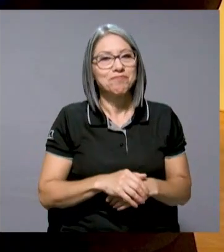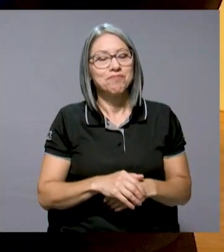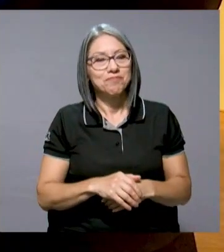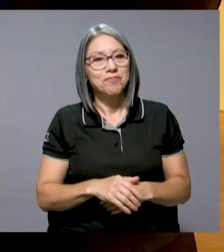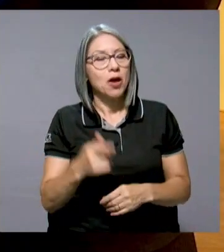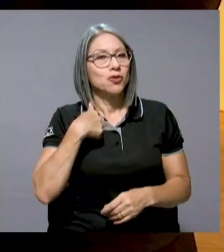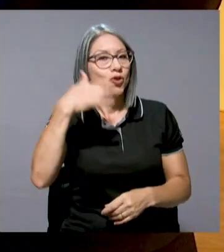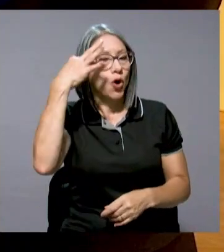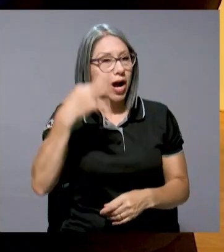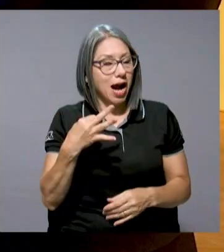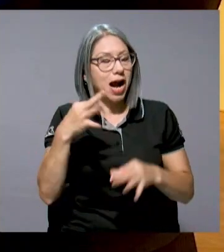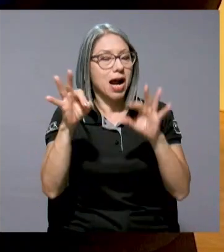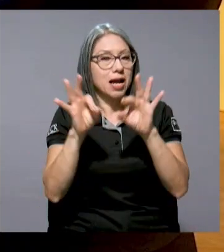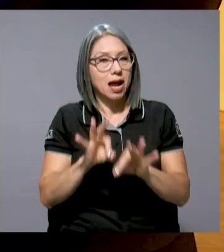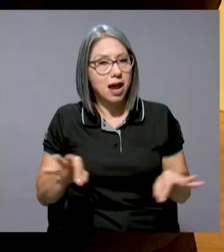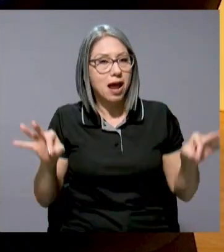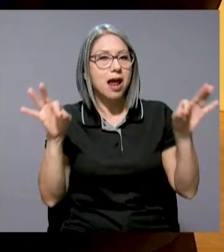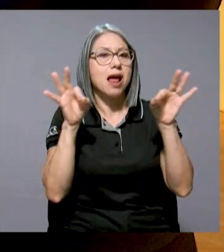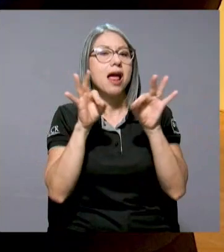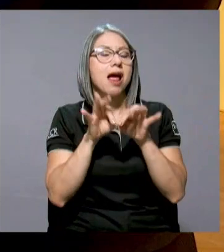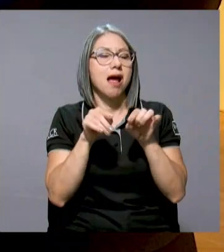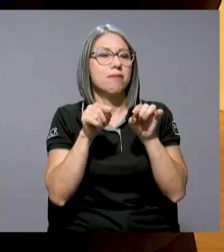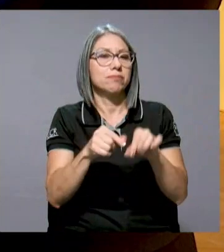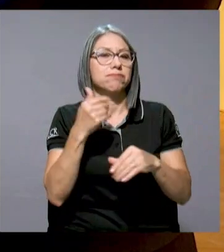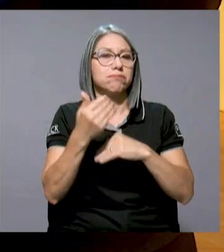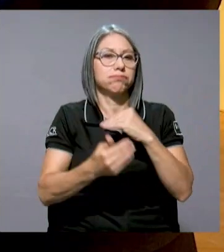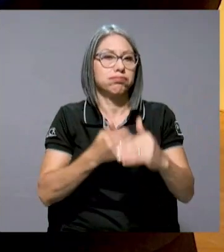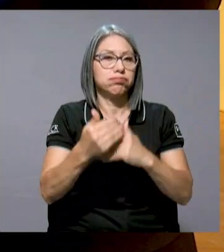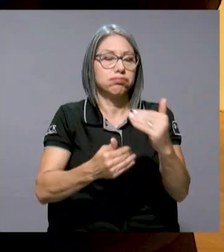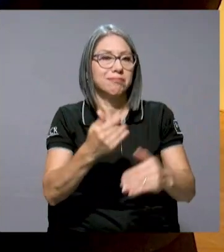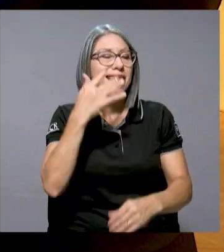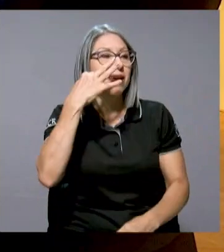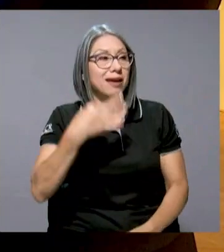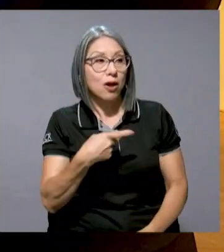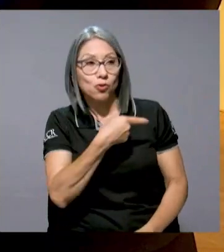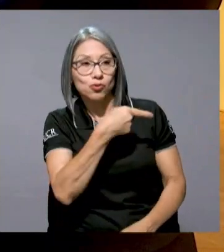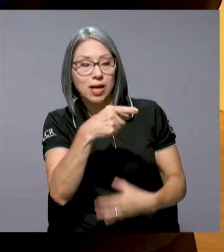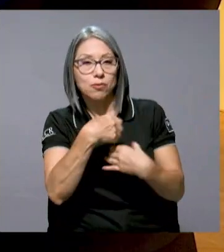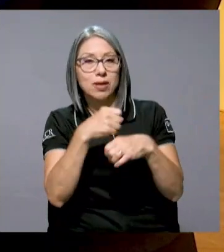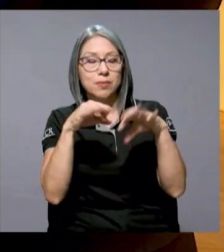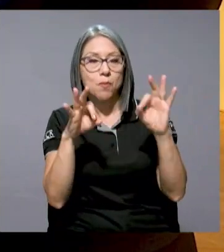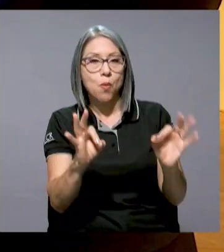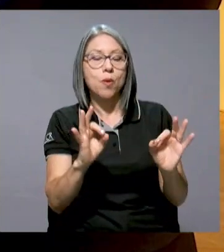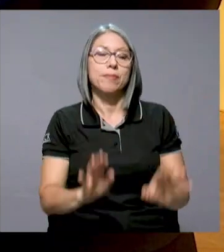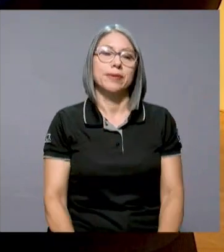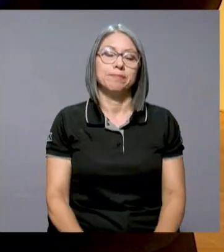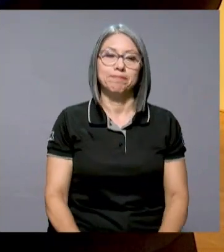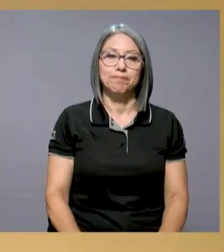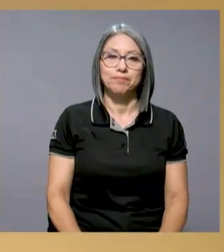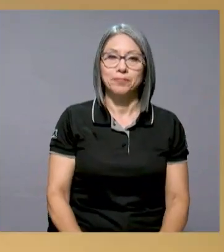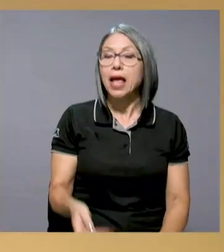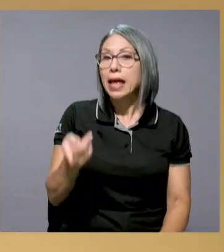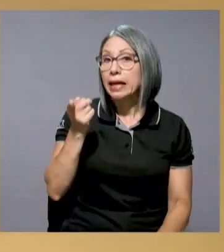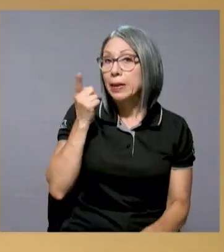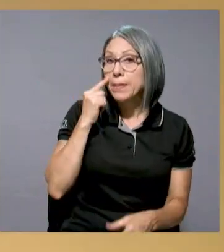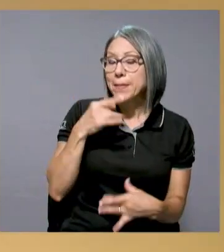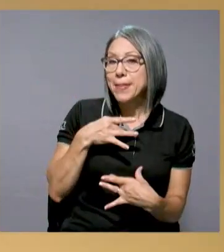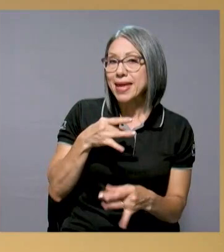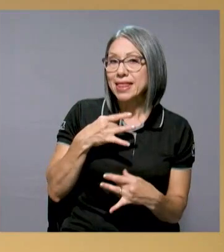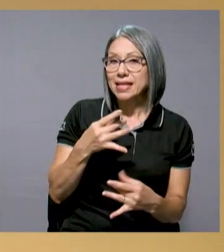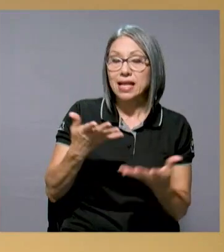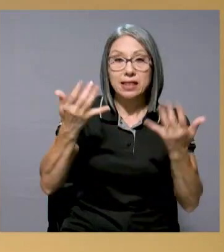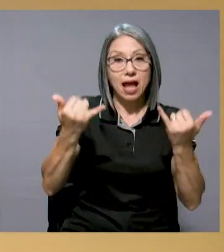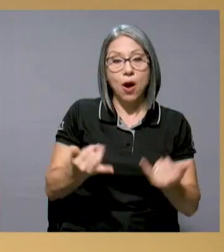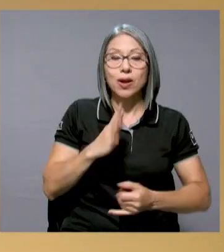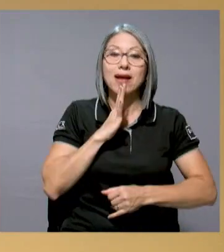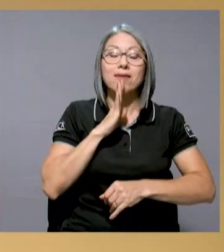Yo creo que es muy importante esos procesos, y creo que ustedes lo hacen muy bien. Y vea qué interesante, ahora que hablamos del